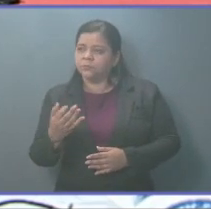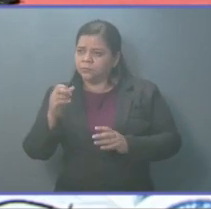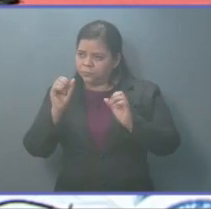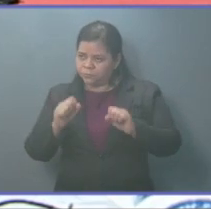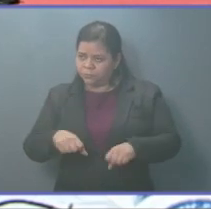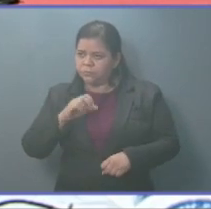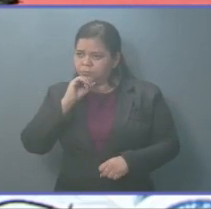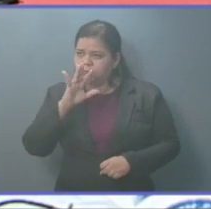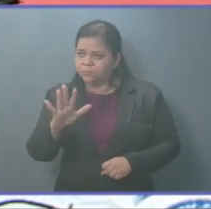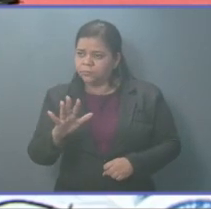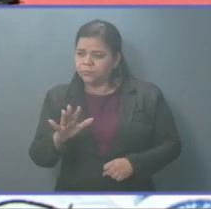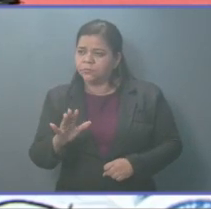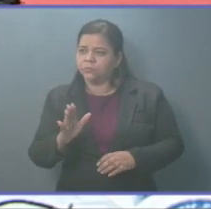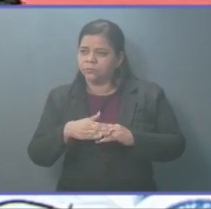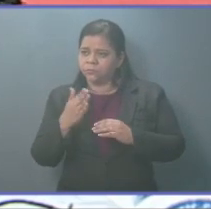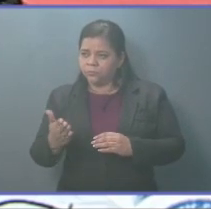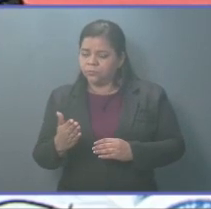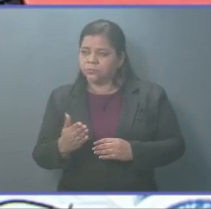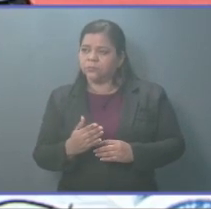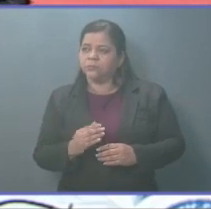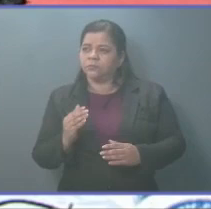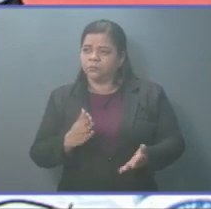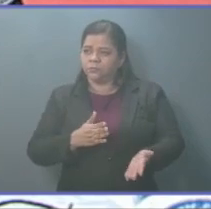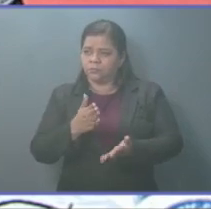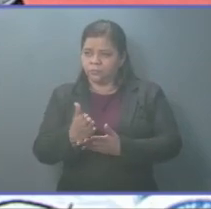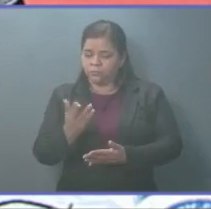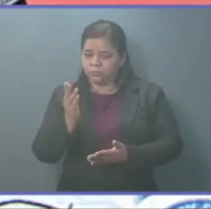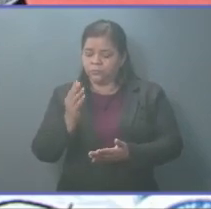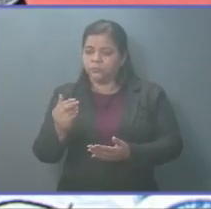responder justo cuando estemos en la pregunta 13.